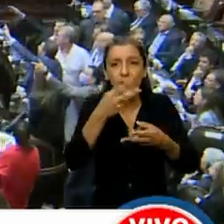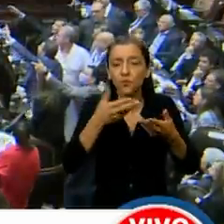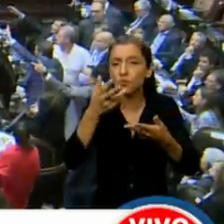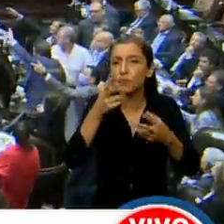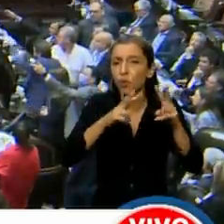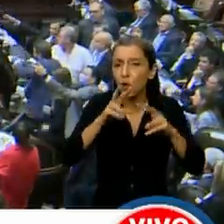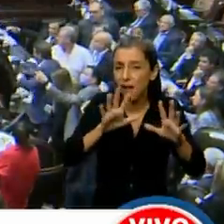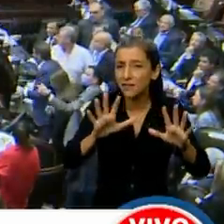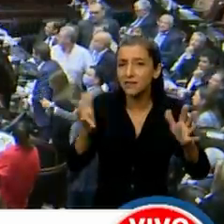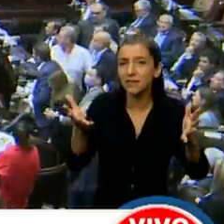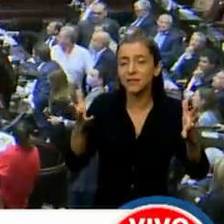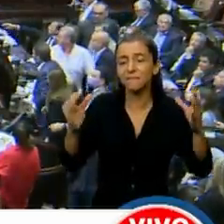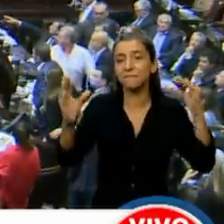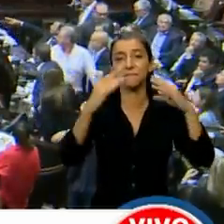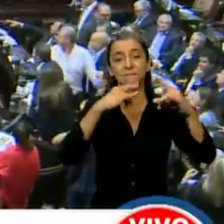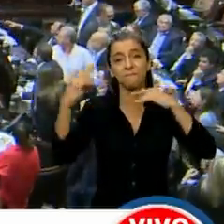ver